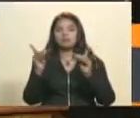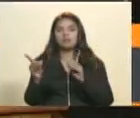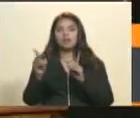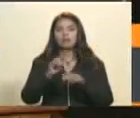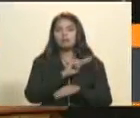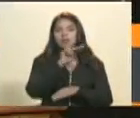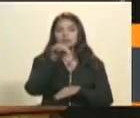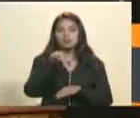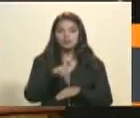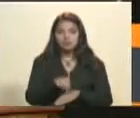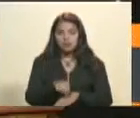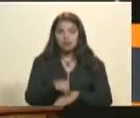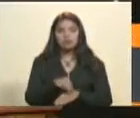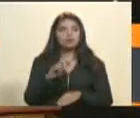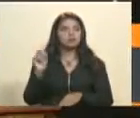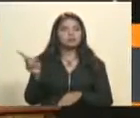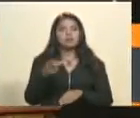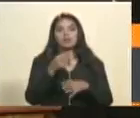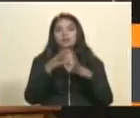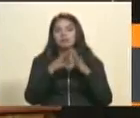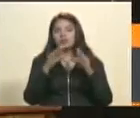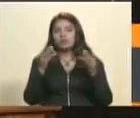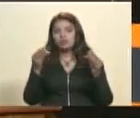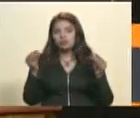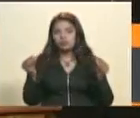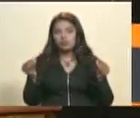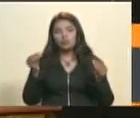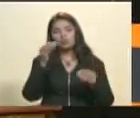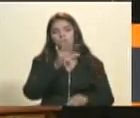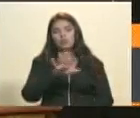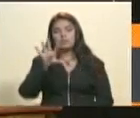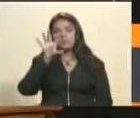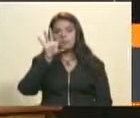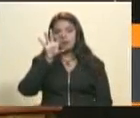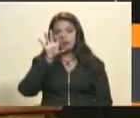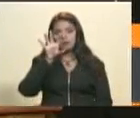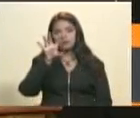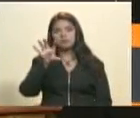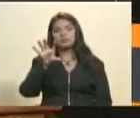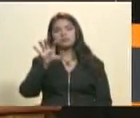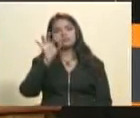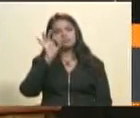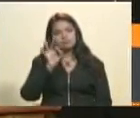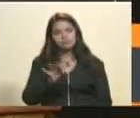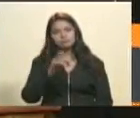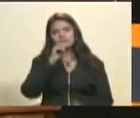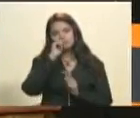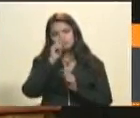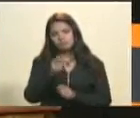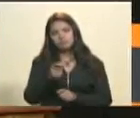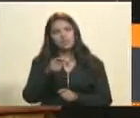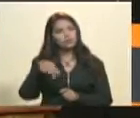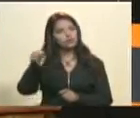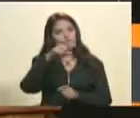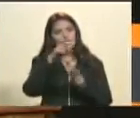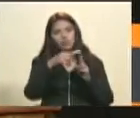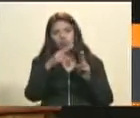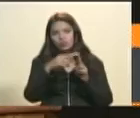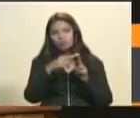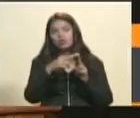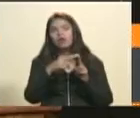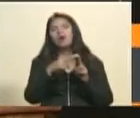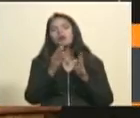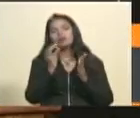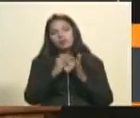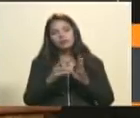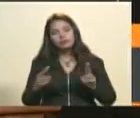nacional entre todos los sectores sociales del país, en procura de reconocernos y reencontrarnos